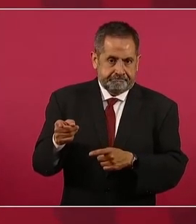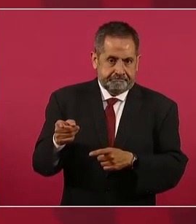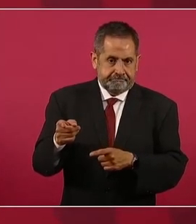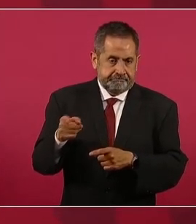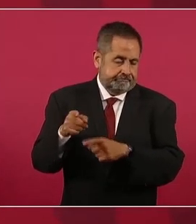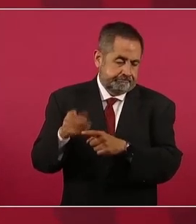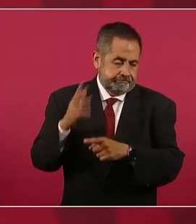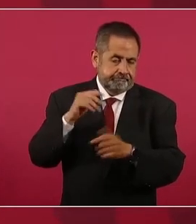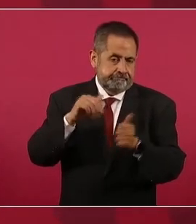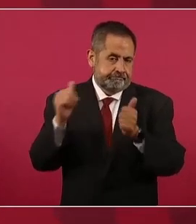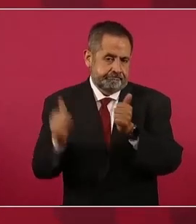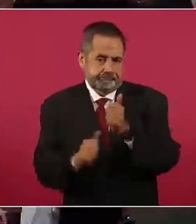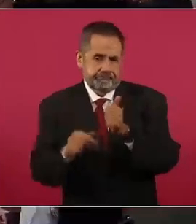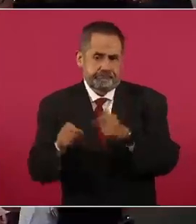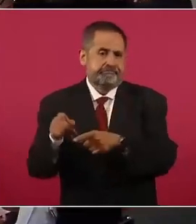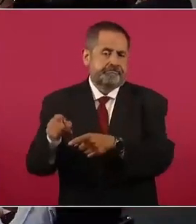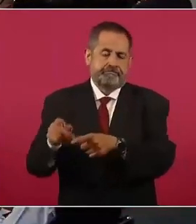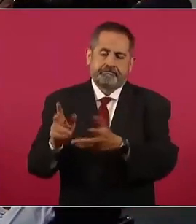el